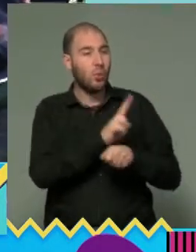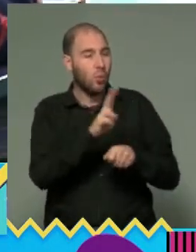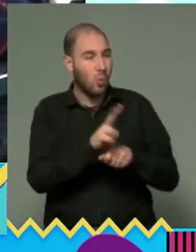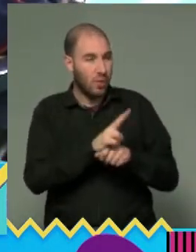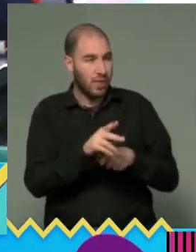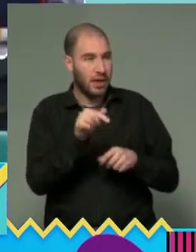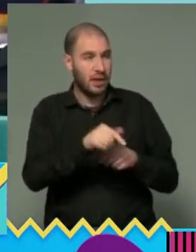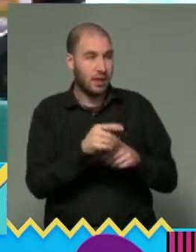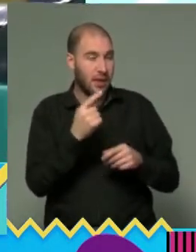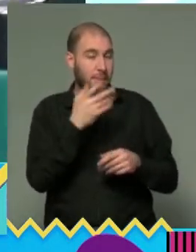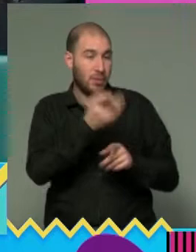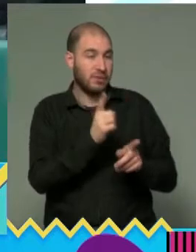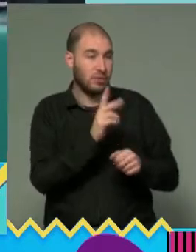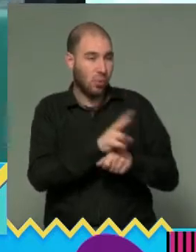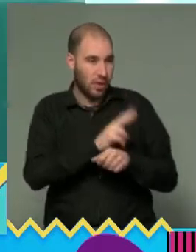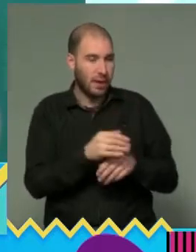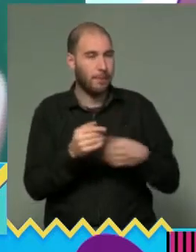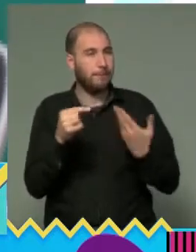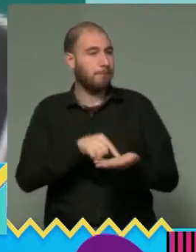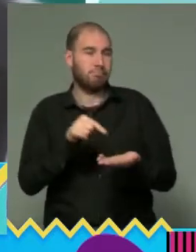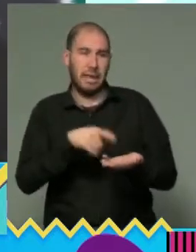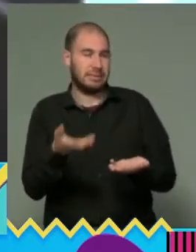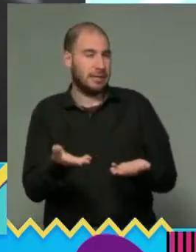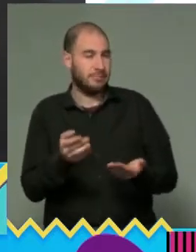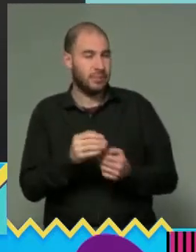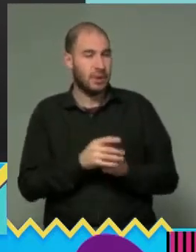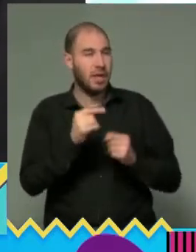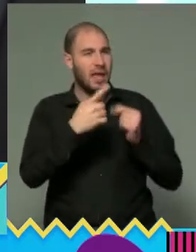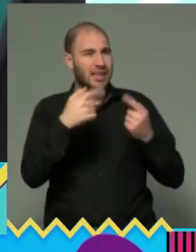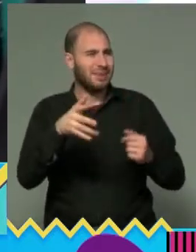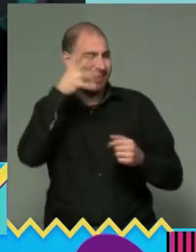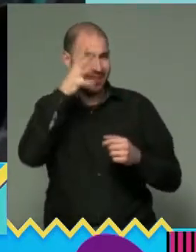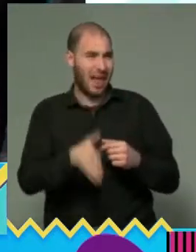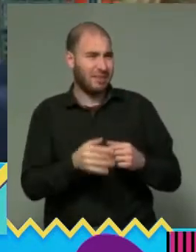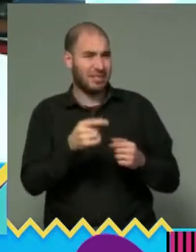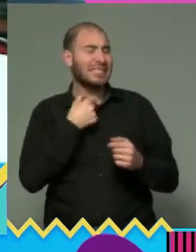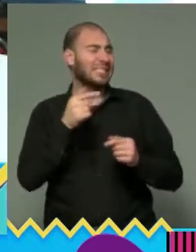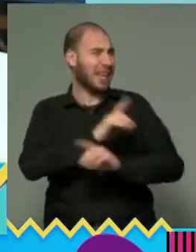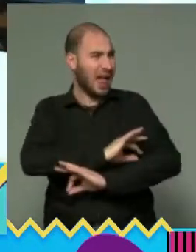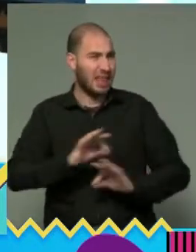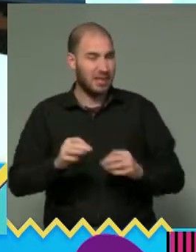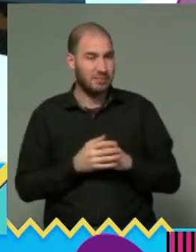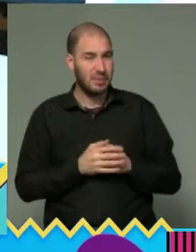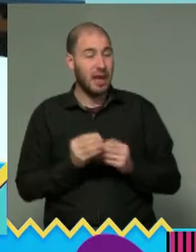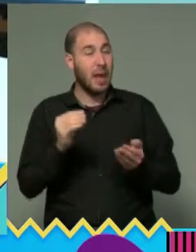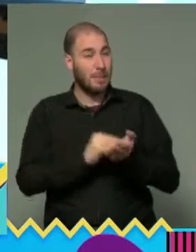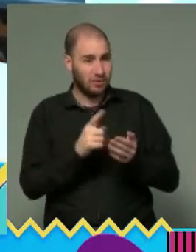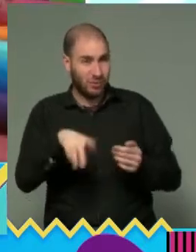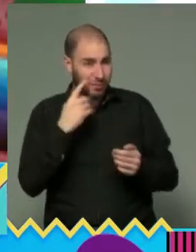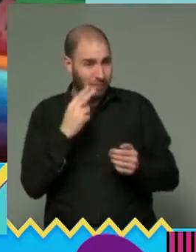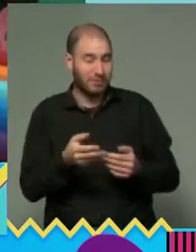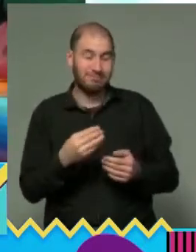la medida de lo posible al docente, porque partamos de la base que estamos frente a situaciones extremas y no deseables, y que además las hemos